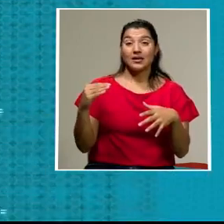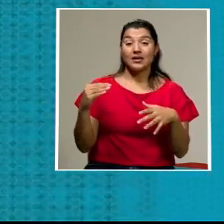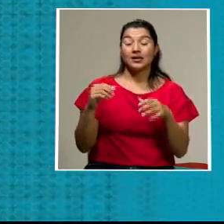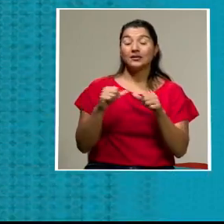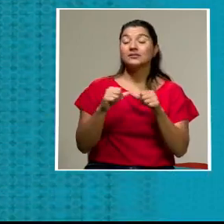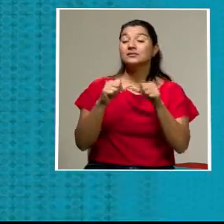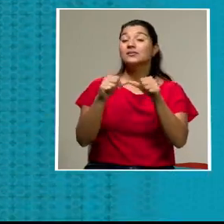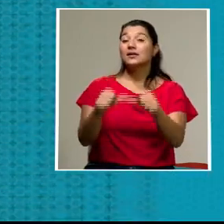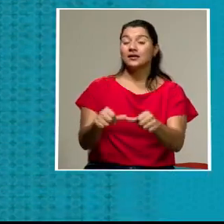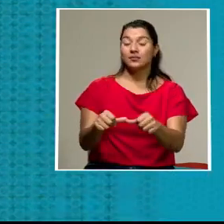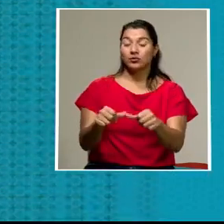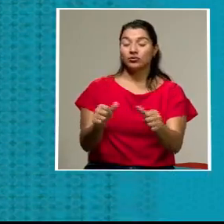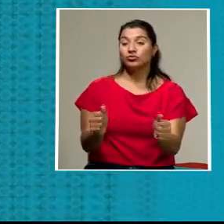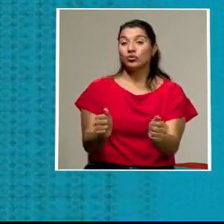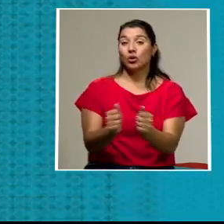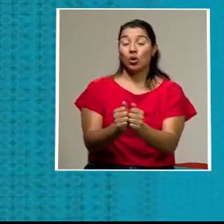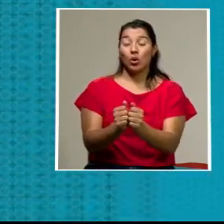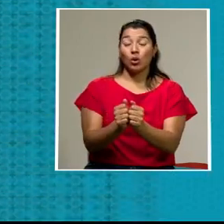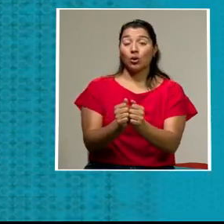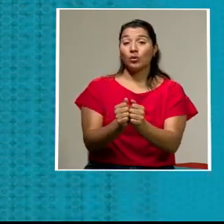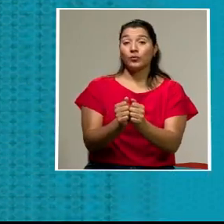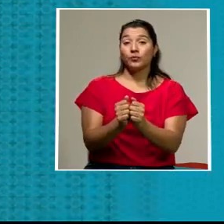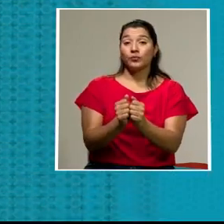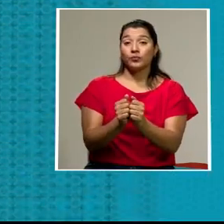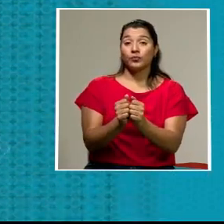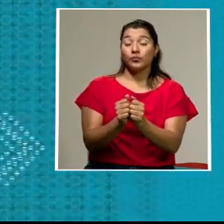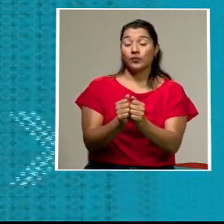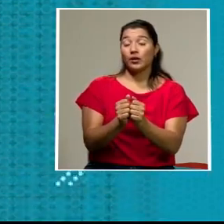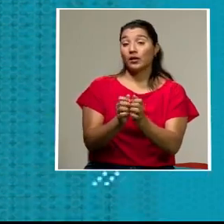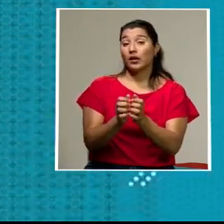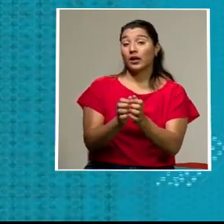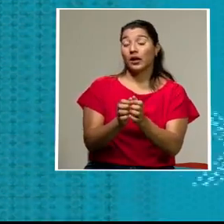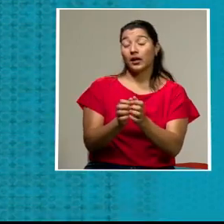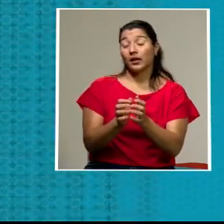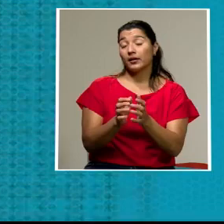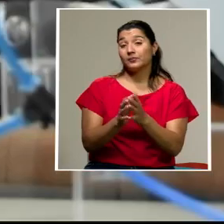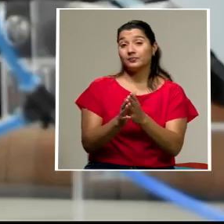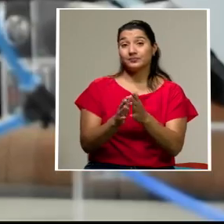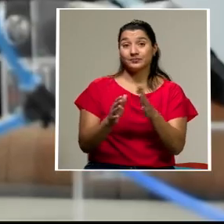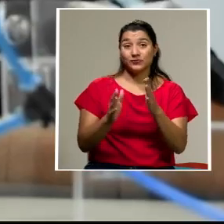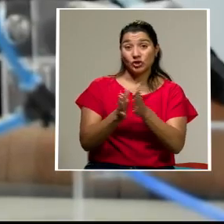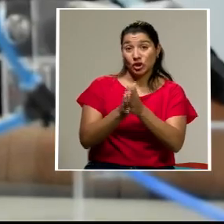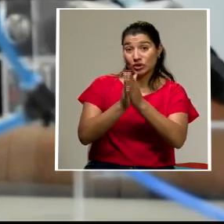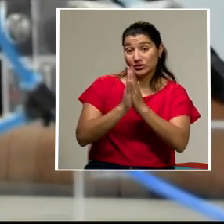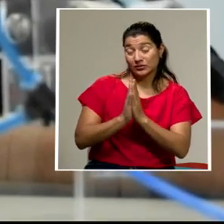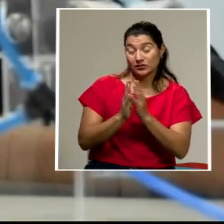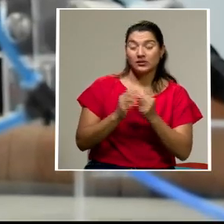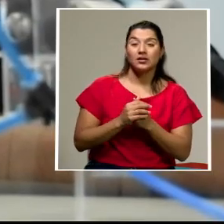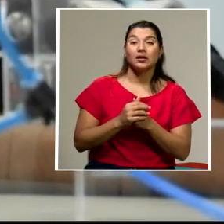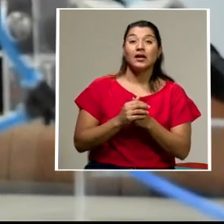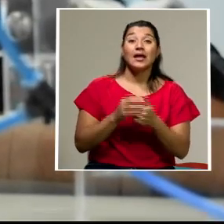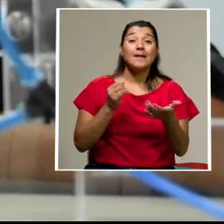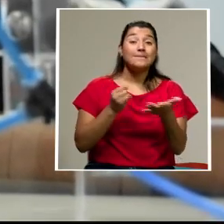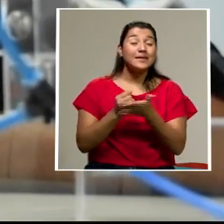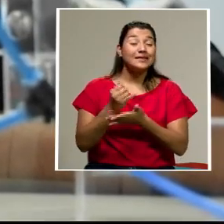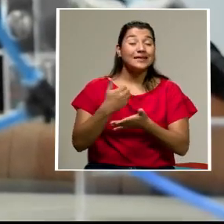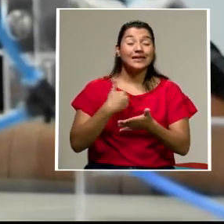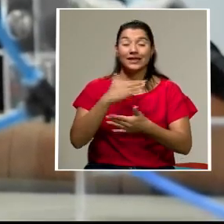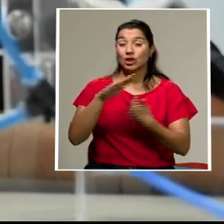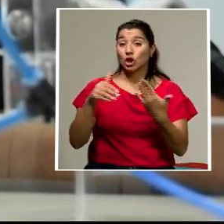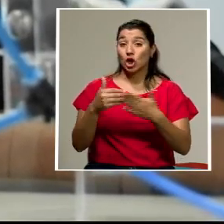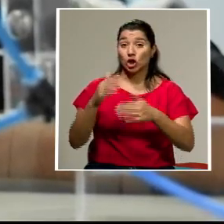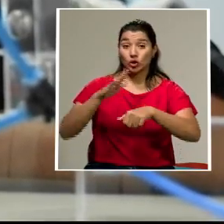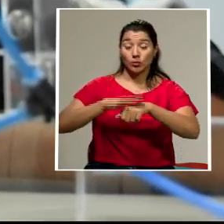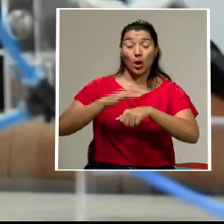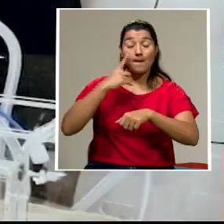digamos, los estándares que se solicitan a nivel nacional e internacional. Los estudios contaron con todos los permisos del Comité